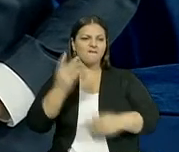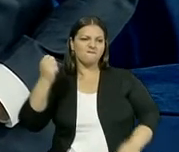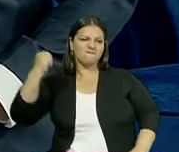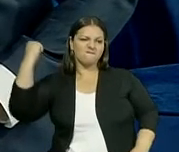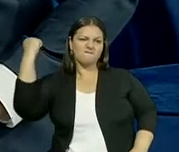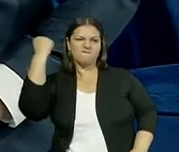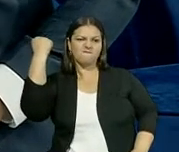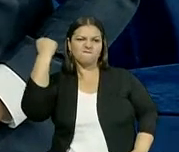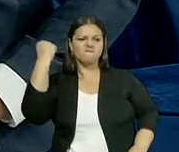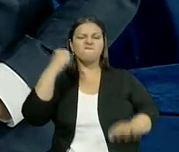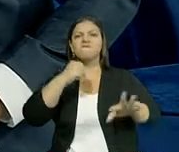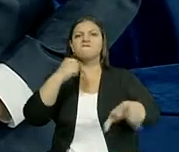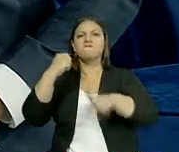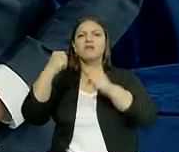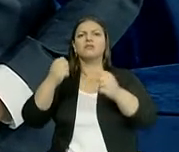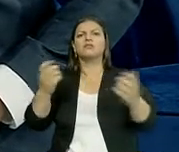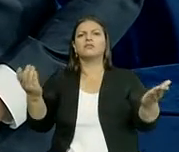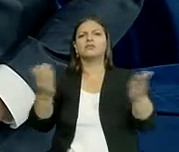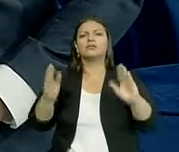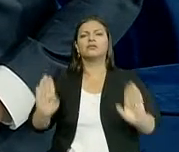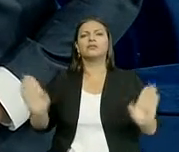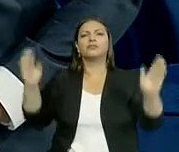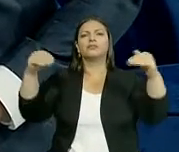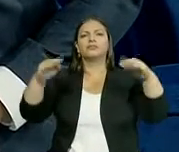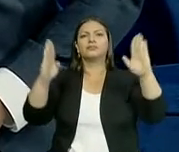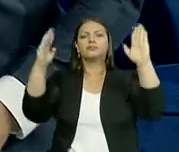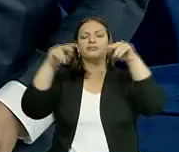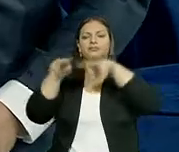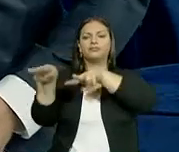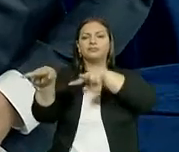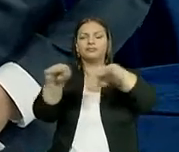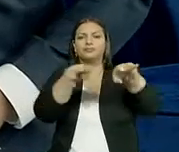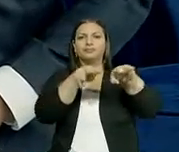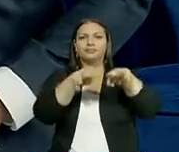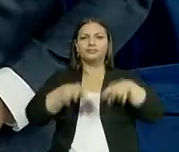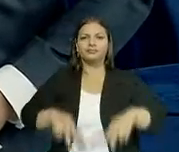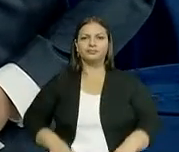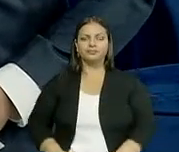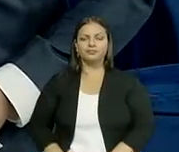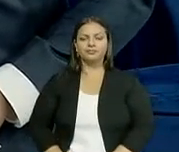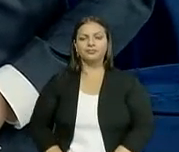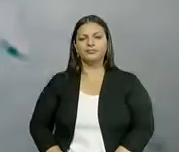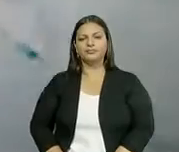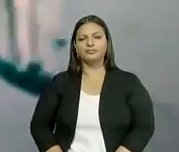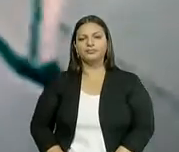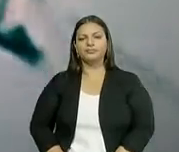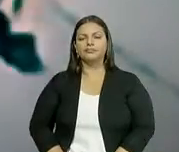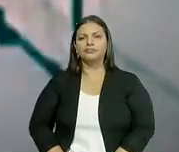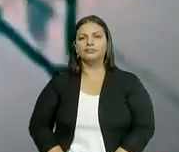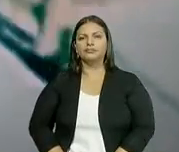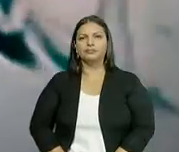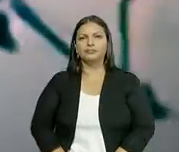se registró en la ciudadela Bellavista, en el oeste de la ciudad de Guayaquil. Veamos.